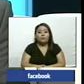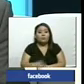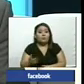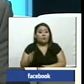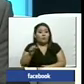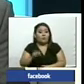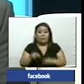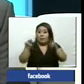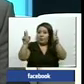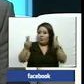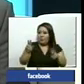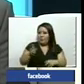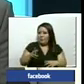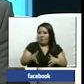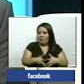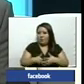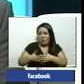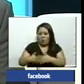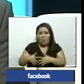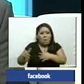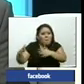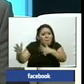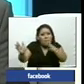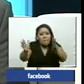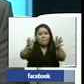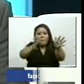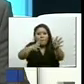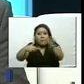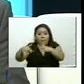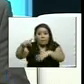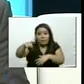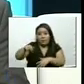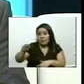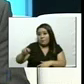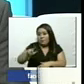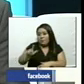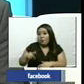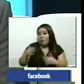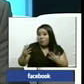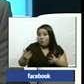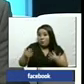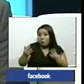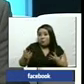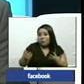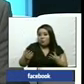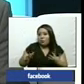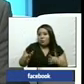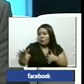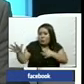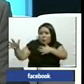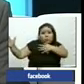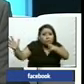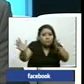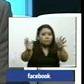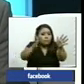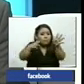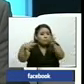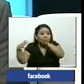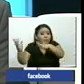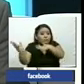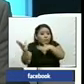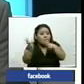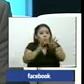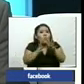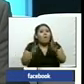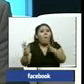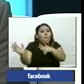Y seguimos en Estados Unidos. La presencia de fuertes vientos que este miércoles se esperaban que llegaran con mucha fuerza, con la fuerza